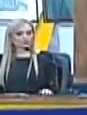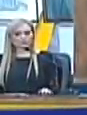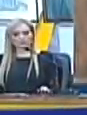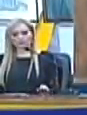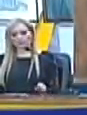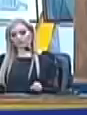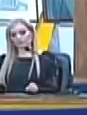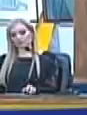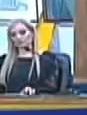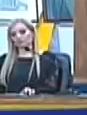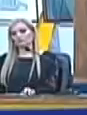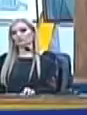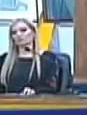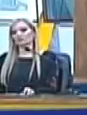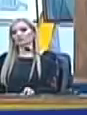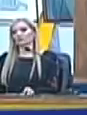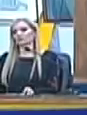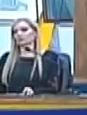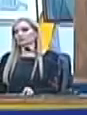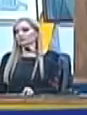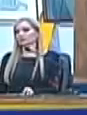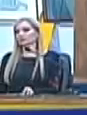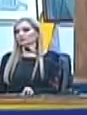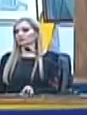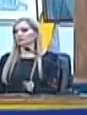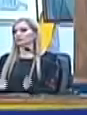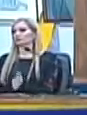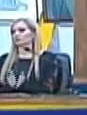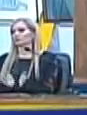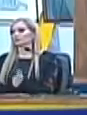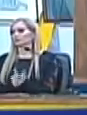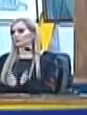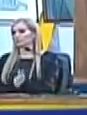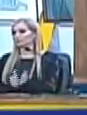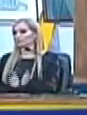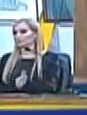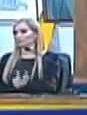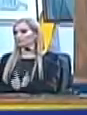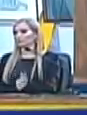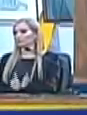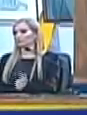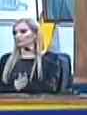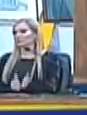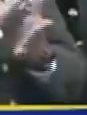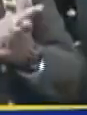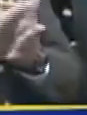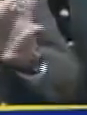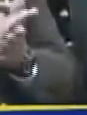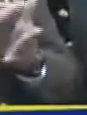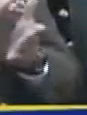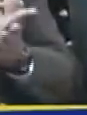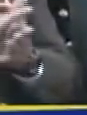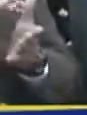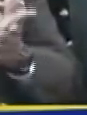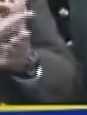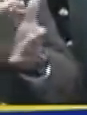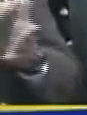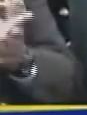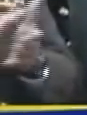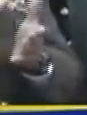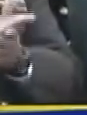de conformidad con lo establecido en el artículo 2 237 de la constitución de la república bolivariana